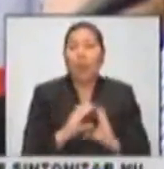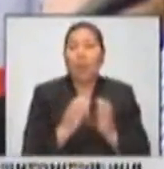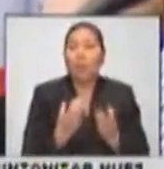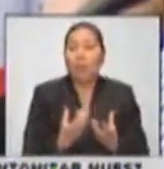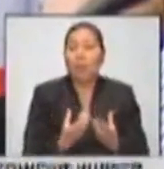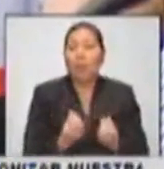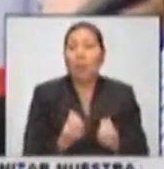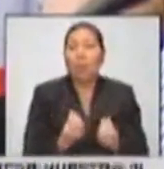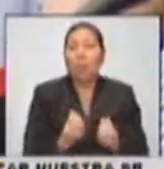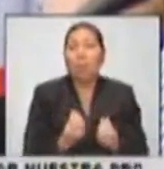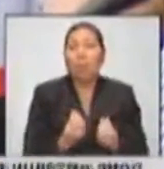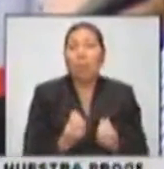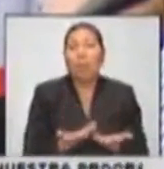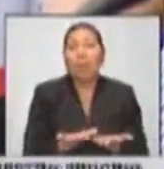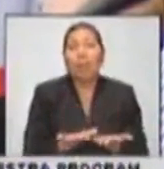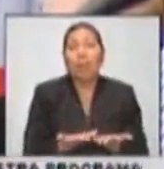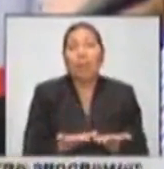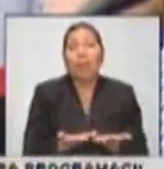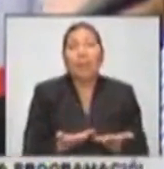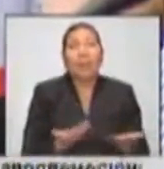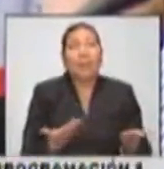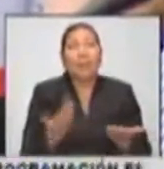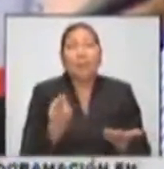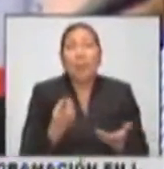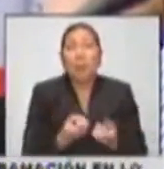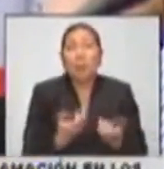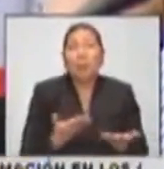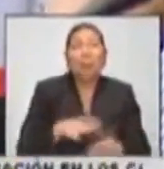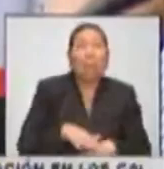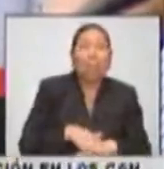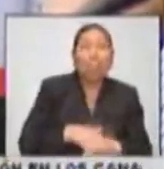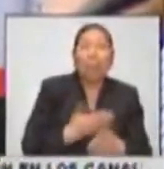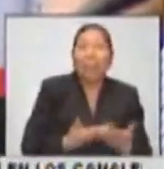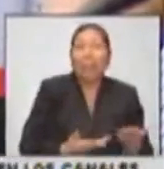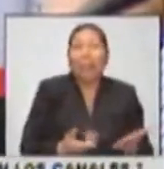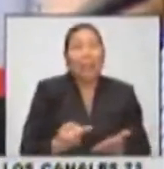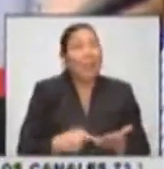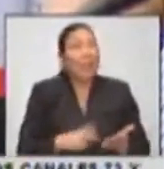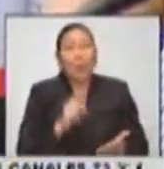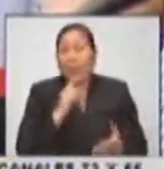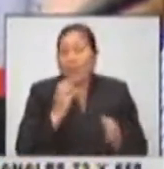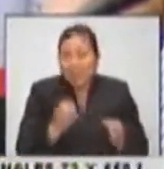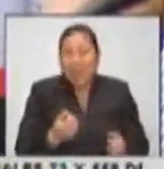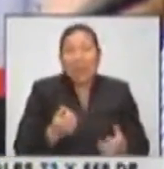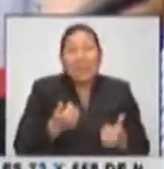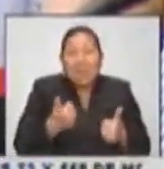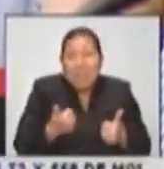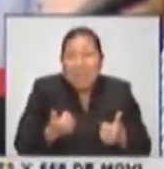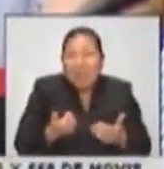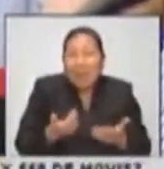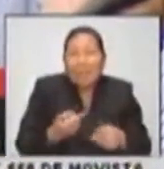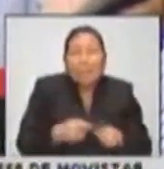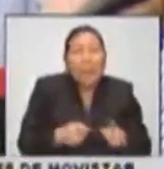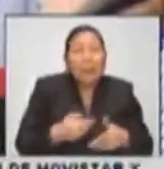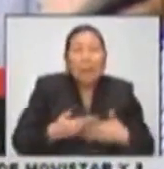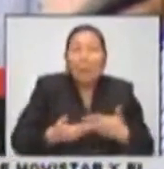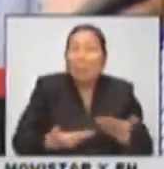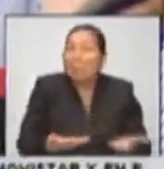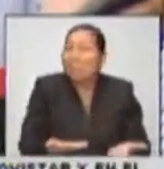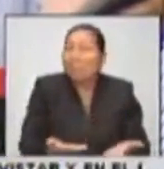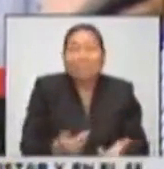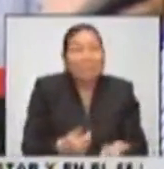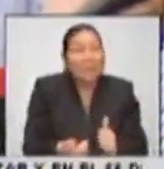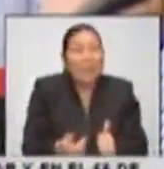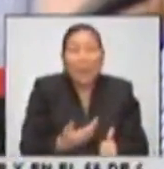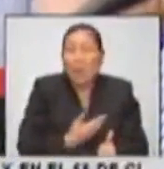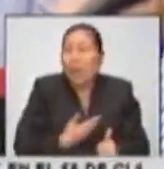sino como Ejecutivo, a veces somos muy diletantes para muchas cosas, tomamos decisiones que no son las apropiadas. Y consecuente también eso lo